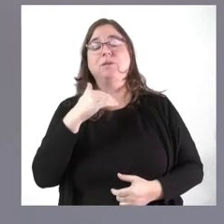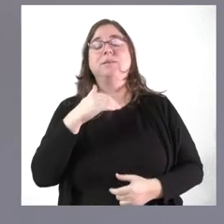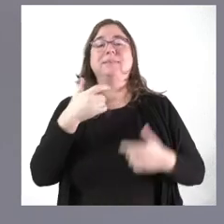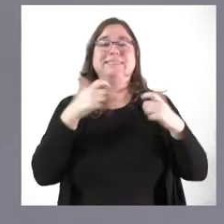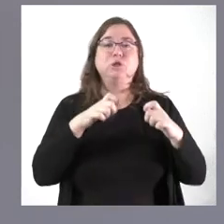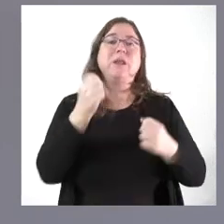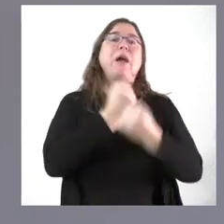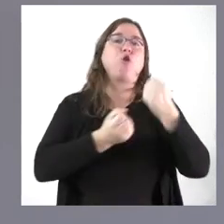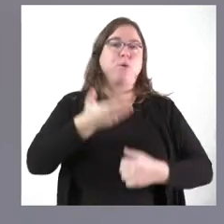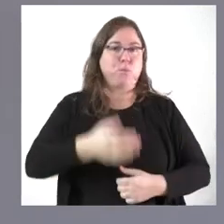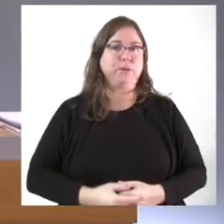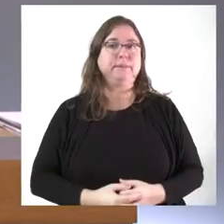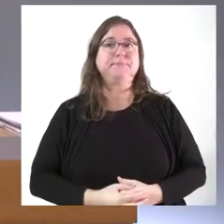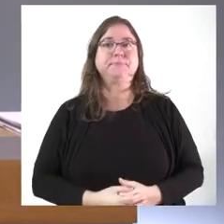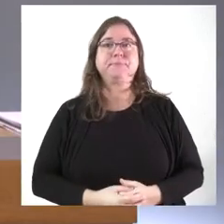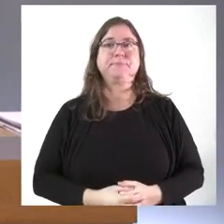importantes